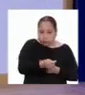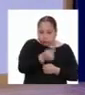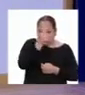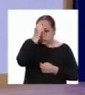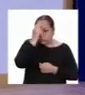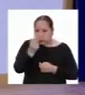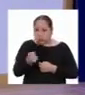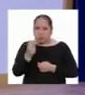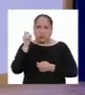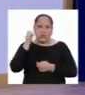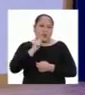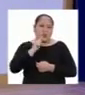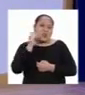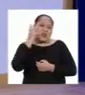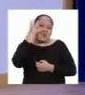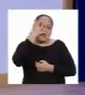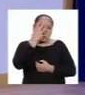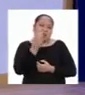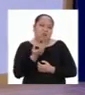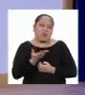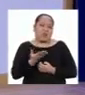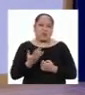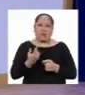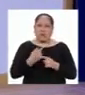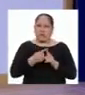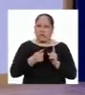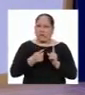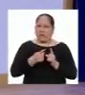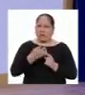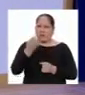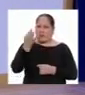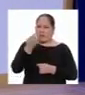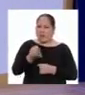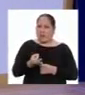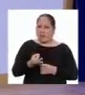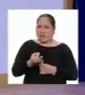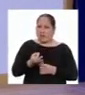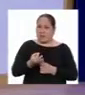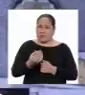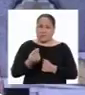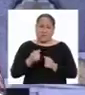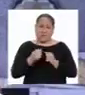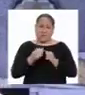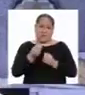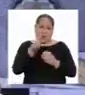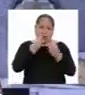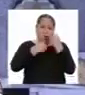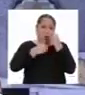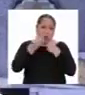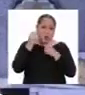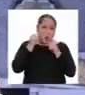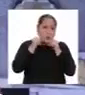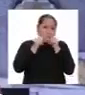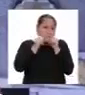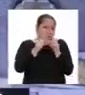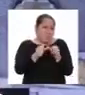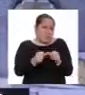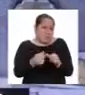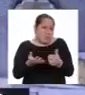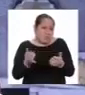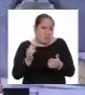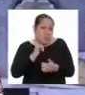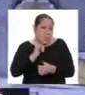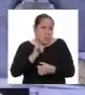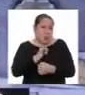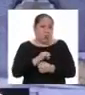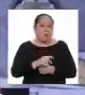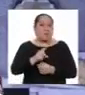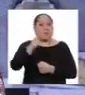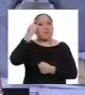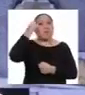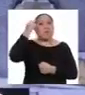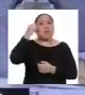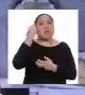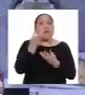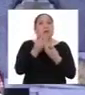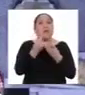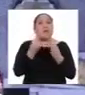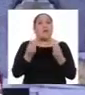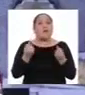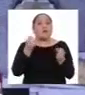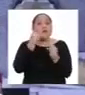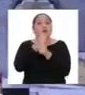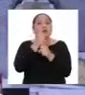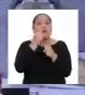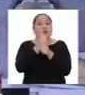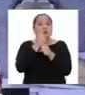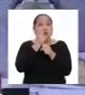sí, suenan bonito, pero en verdad seguimos viviendo y comiendo igual. Piensa en todos los empleos que genera, no